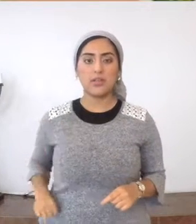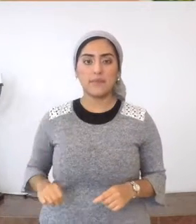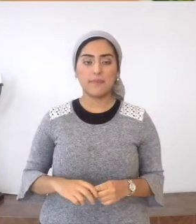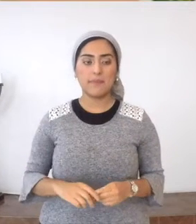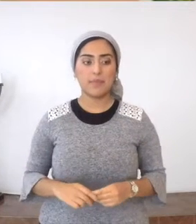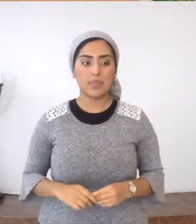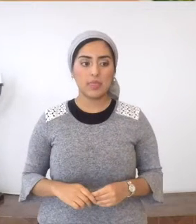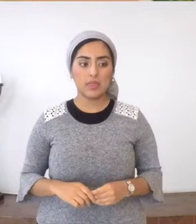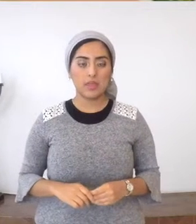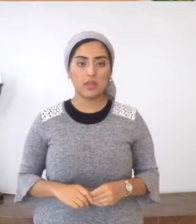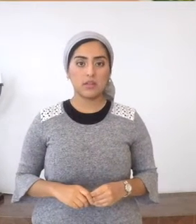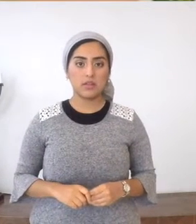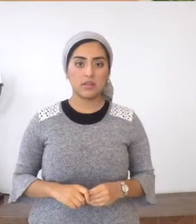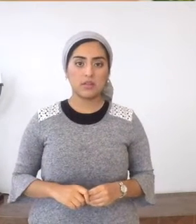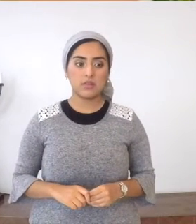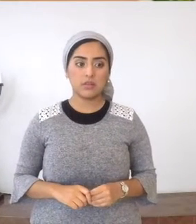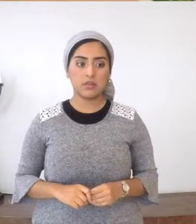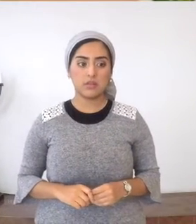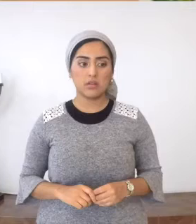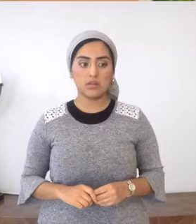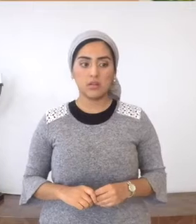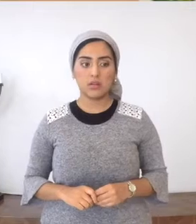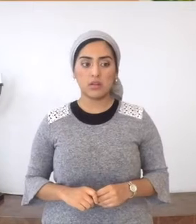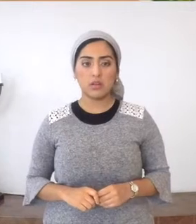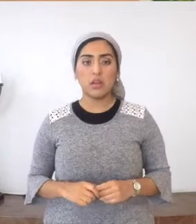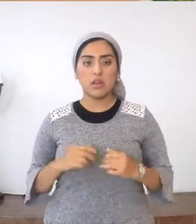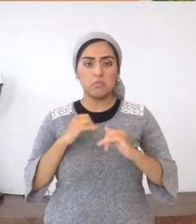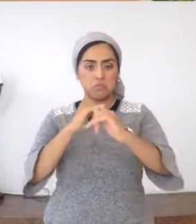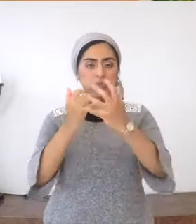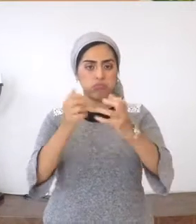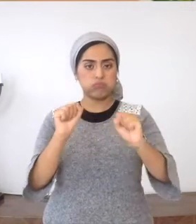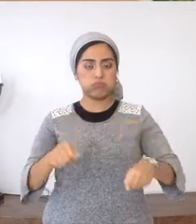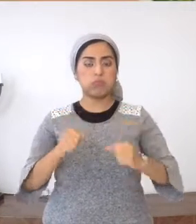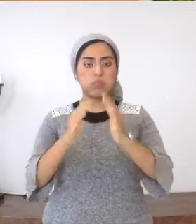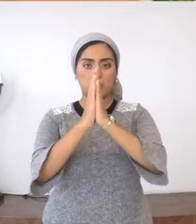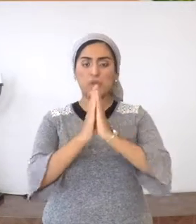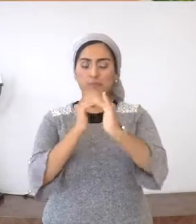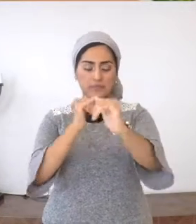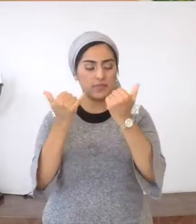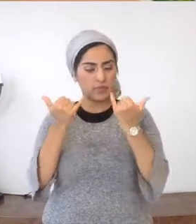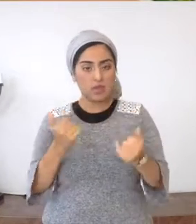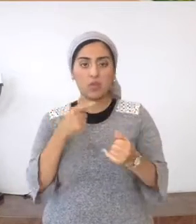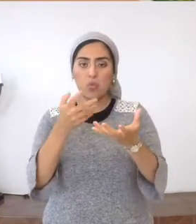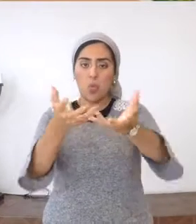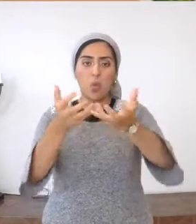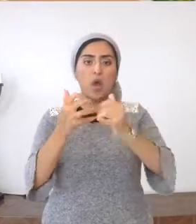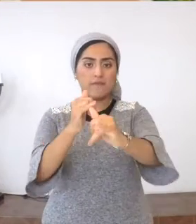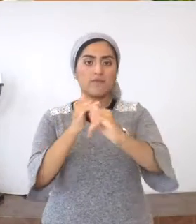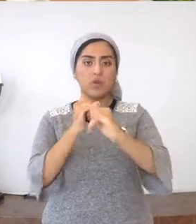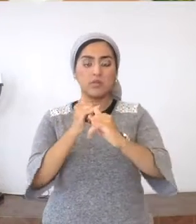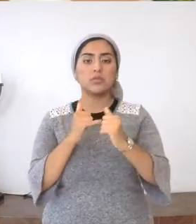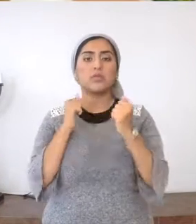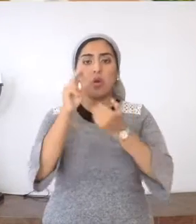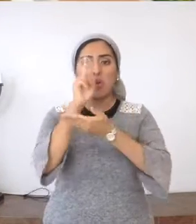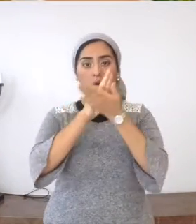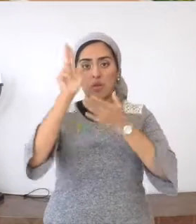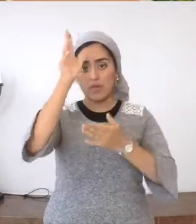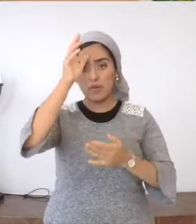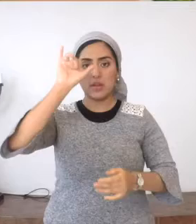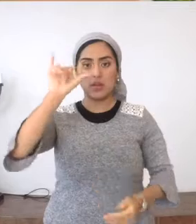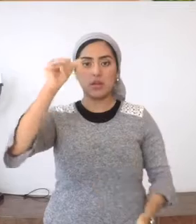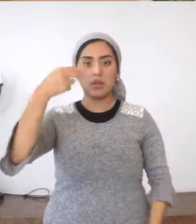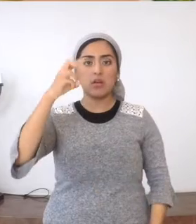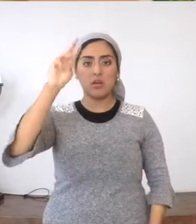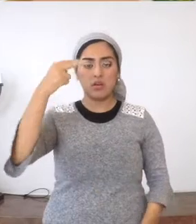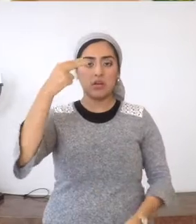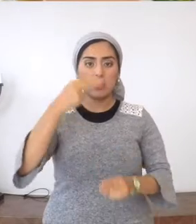está organizando El espíritu Del anti-Mashiach Así es que Haz una oración De una vez